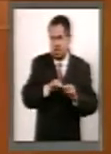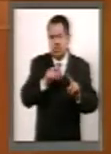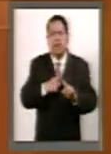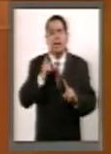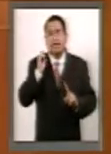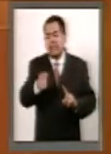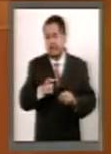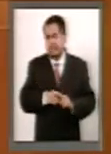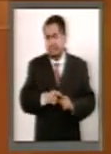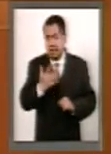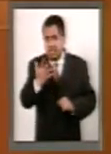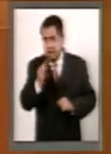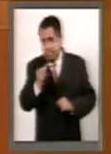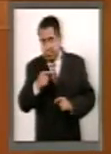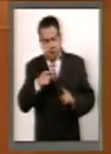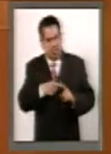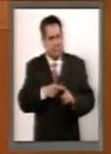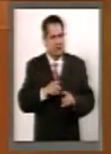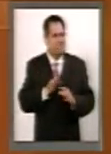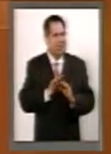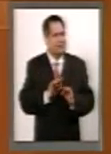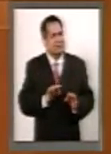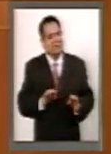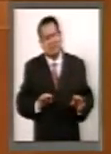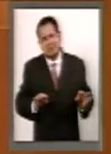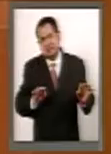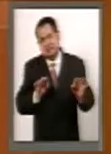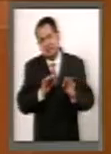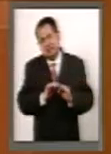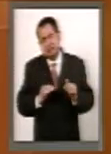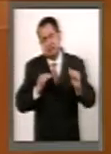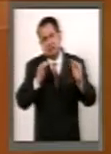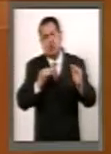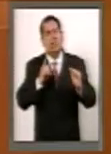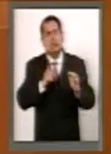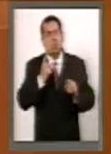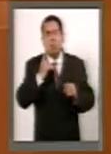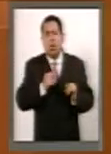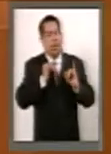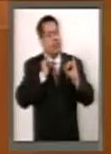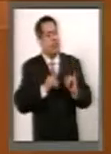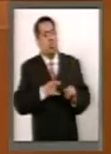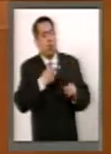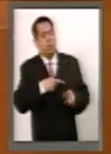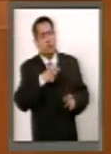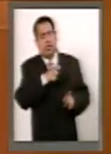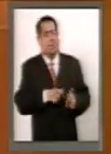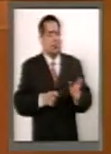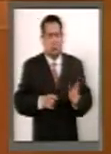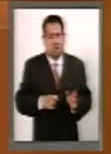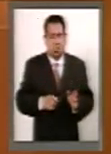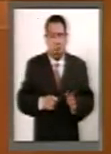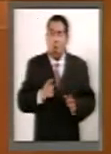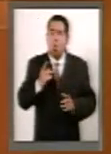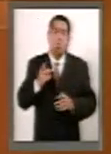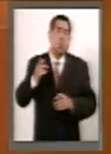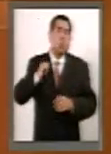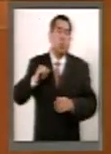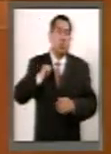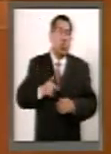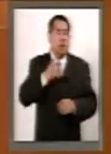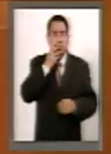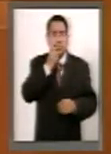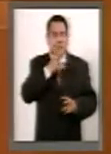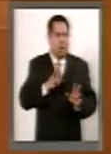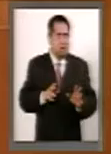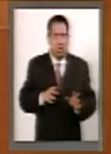trata de exaltar no un acto individual o un hecho heroico,